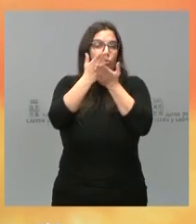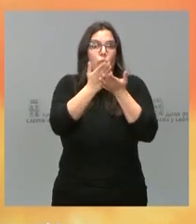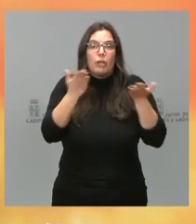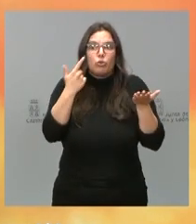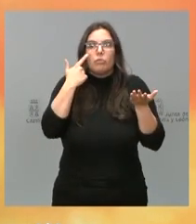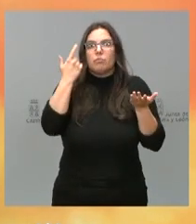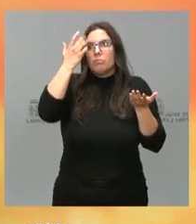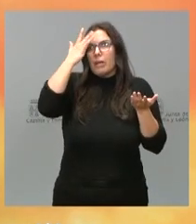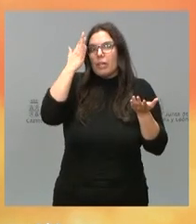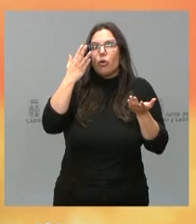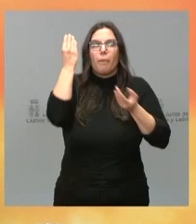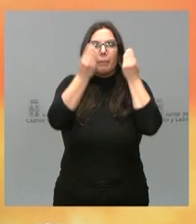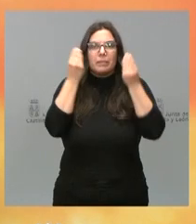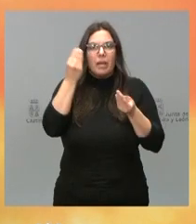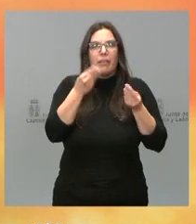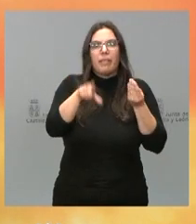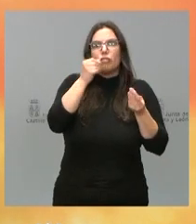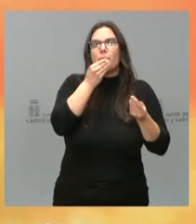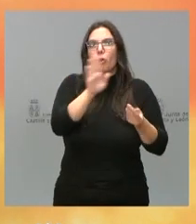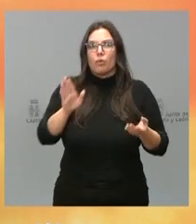valorará qué es lo que hay que hacer